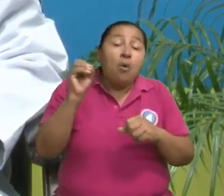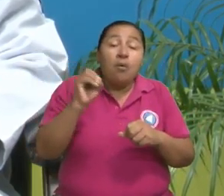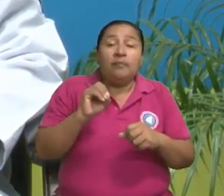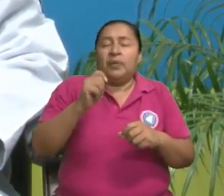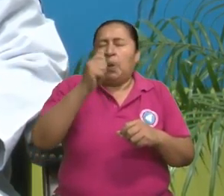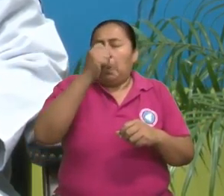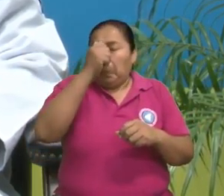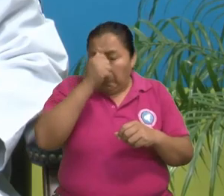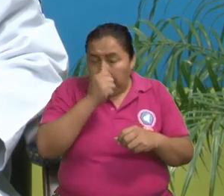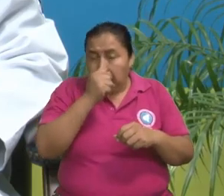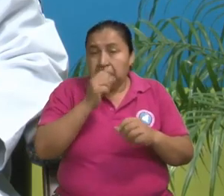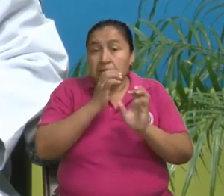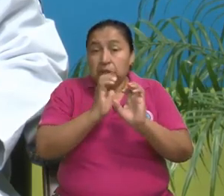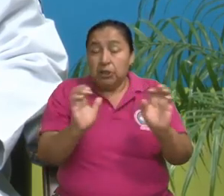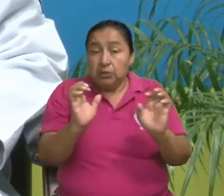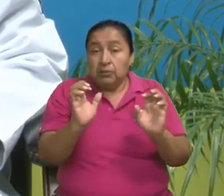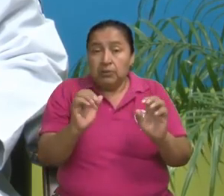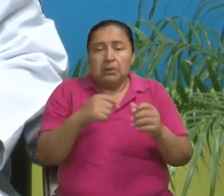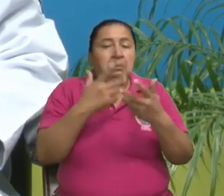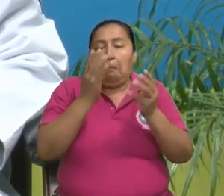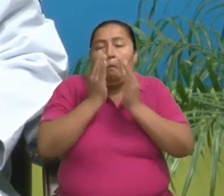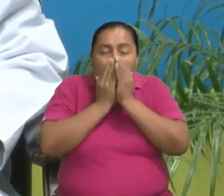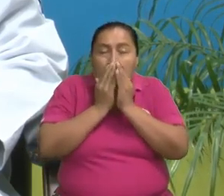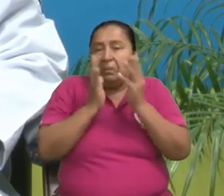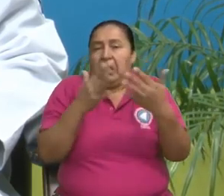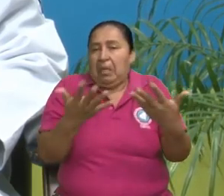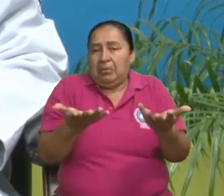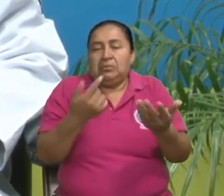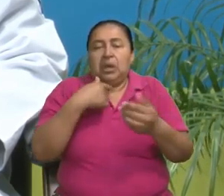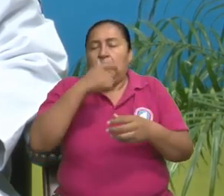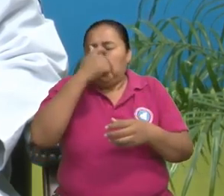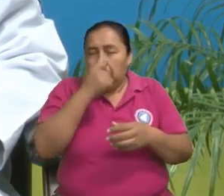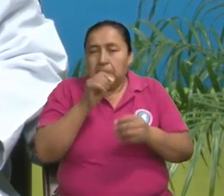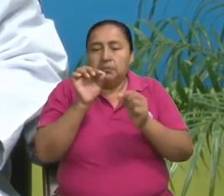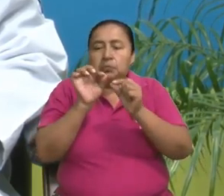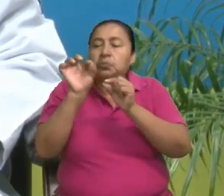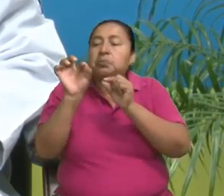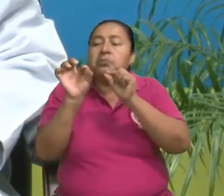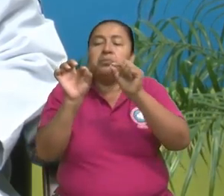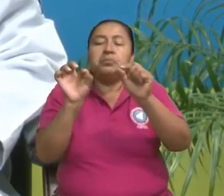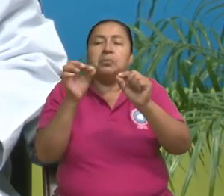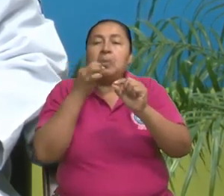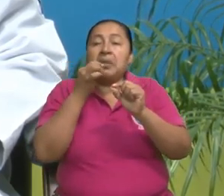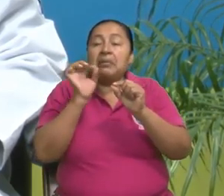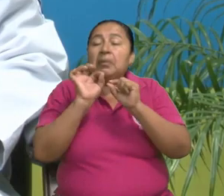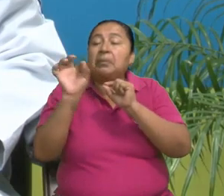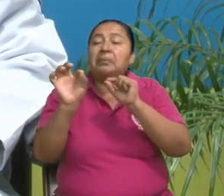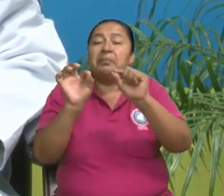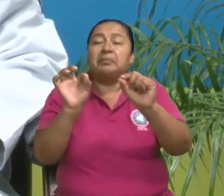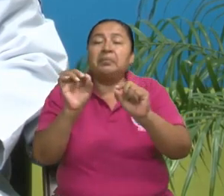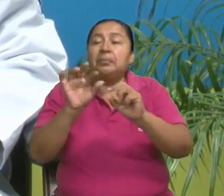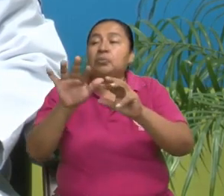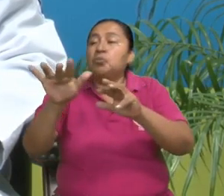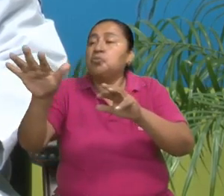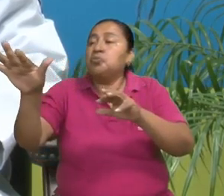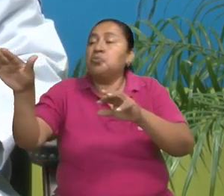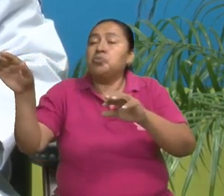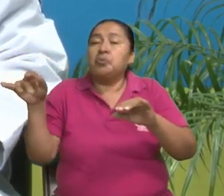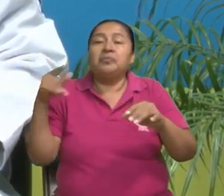del niño que anda afectado éste que son gotitas de saliva que éste que viajan en el